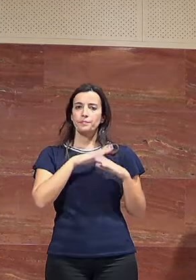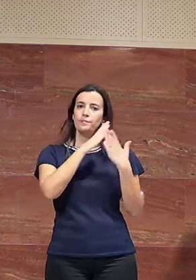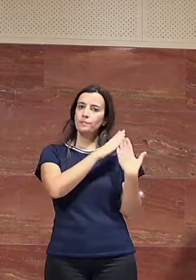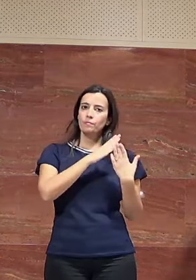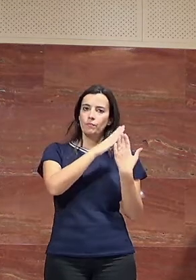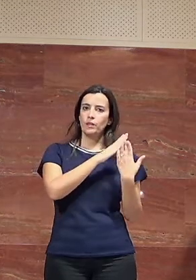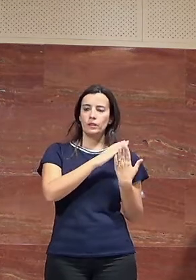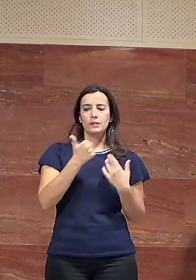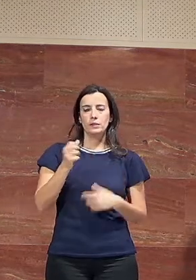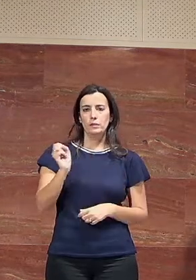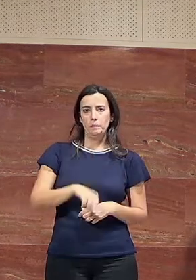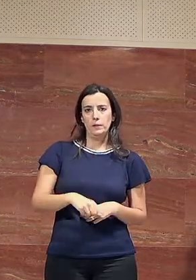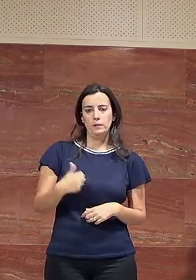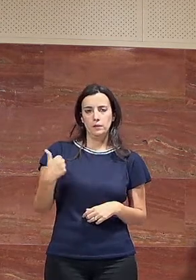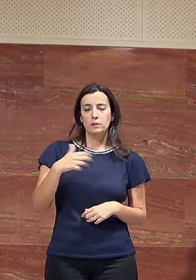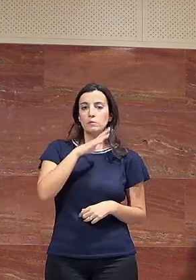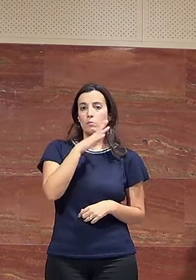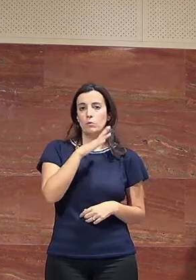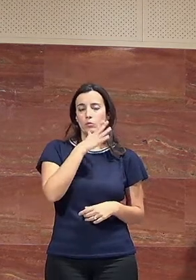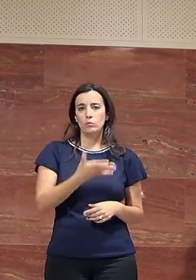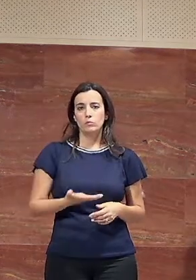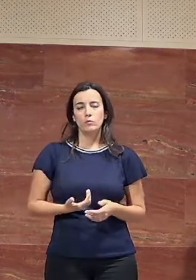estudiantes, porque